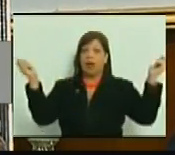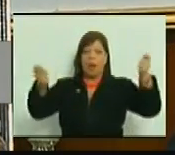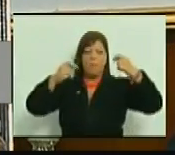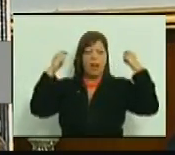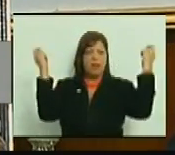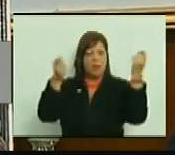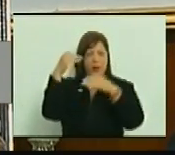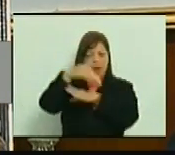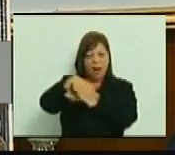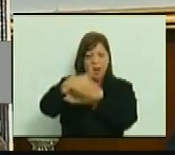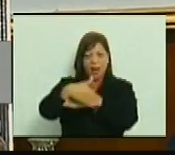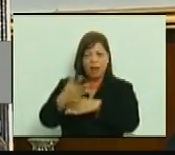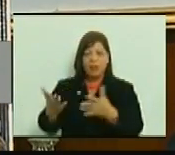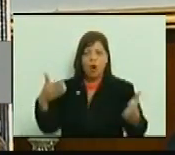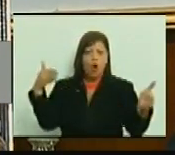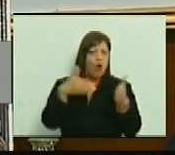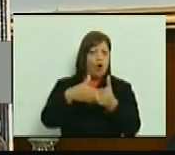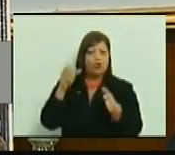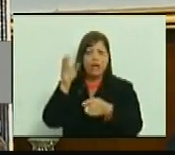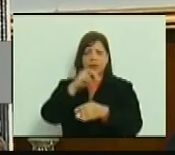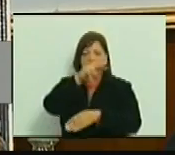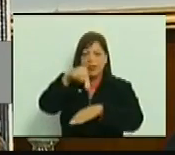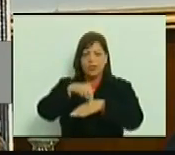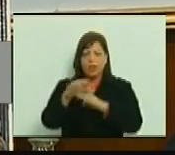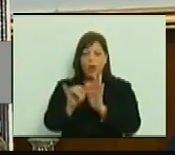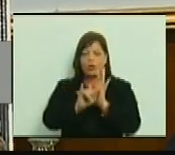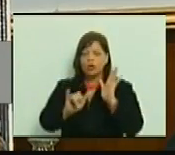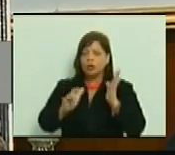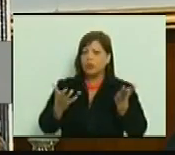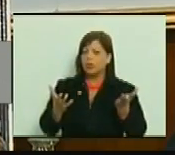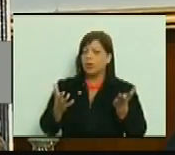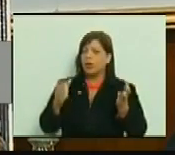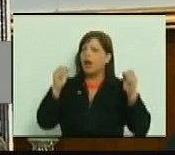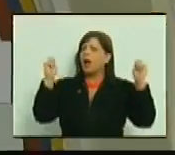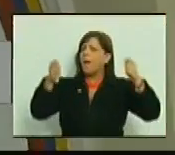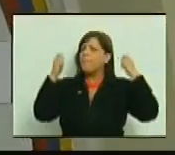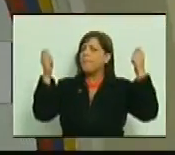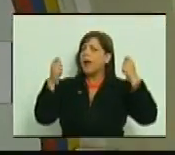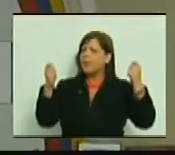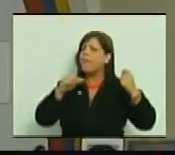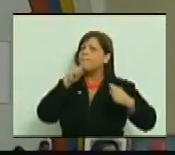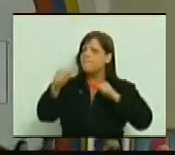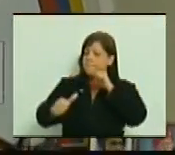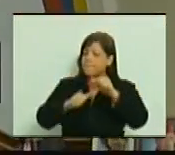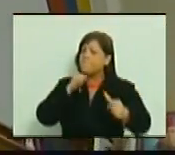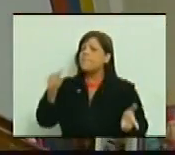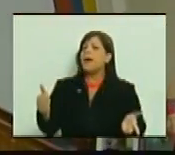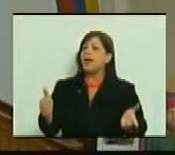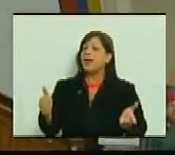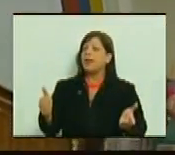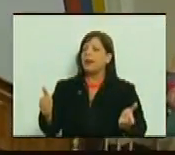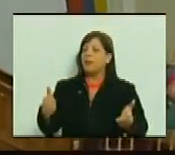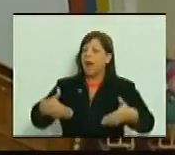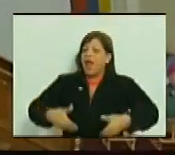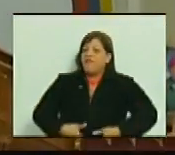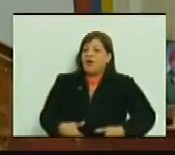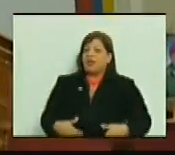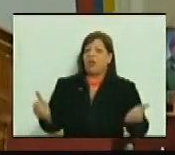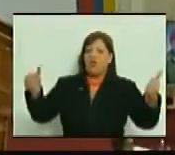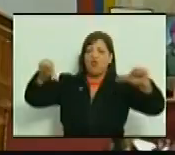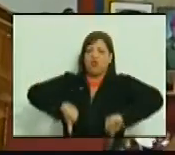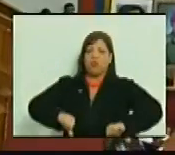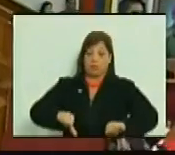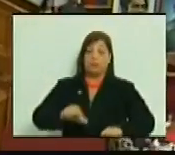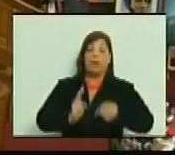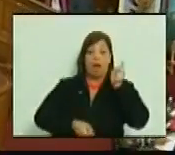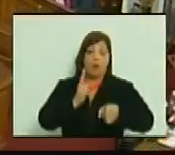calle contra la Asamblea Nacional Constituyente. Y esa campaña nos hace daño para que estos esfuerzos económicos que está planteando el